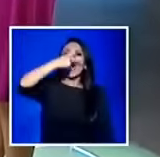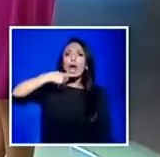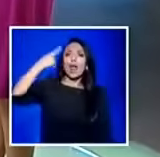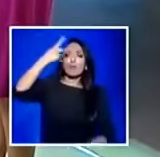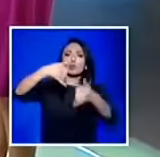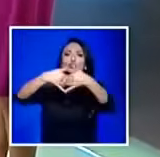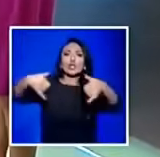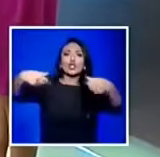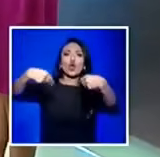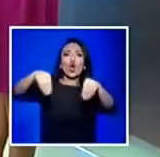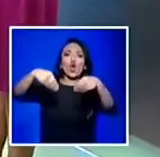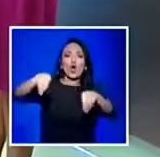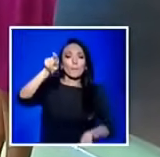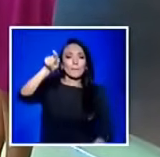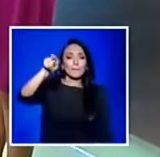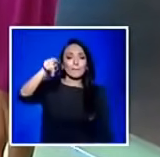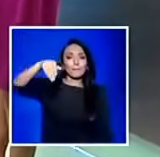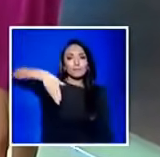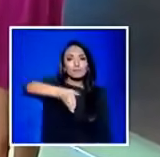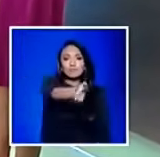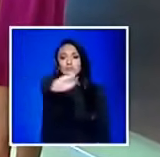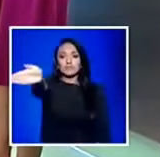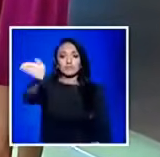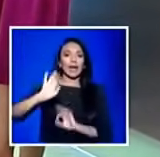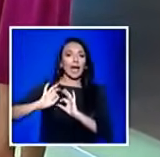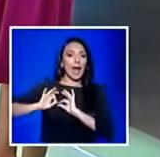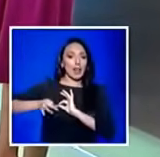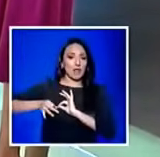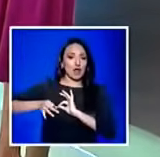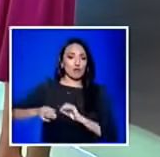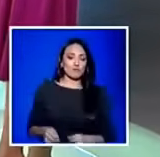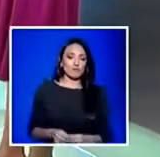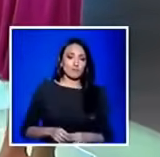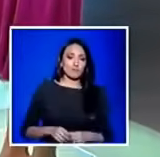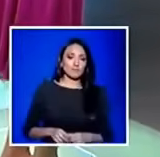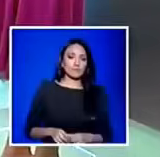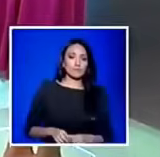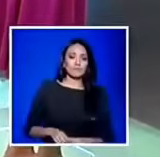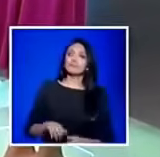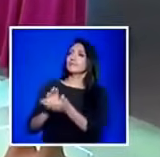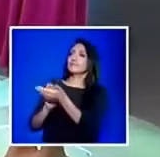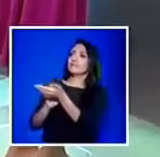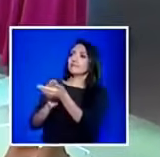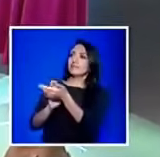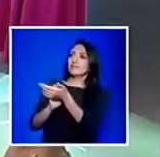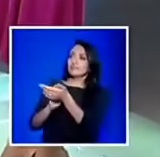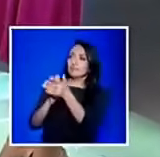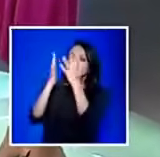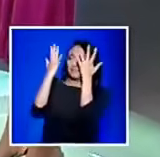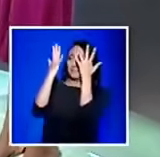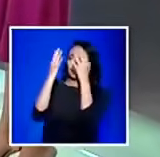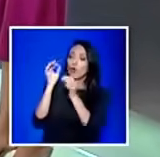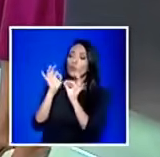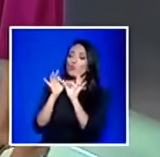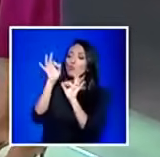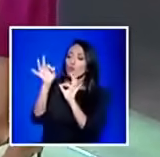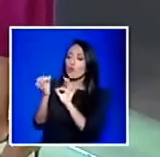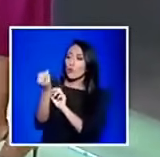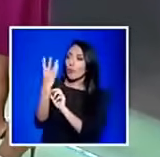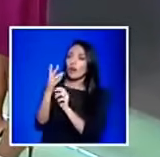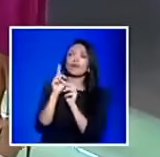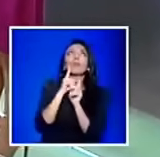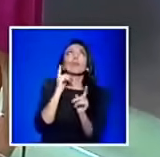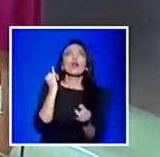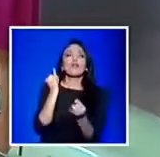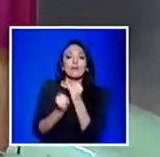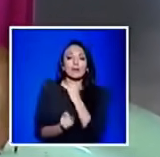acá, de la entrada hacia la parroquia de Calderón. Mis vecinos de Pueblo Blanco ya van a tener esa obra tan